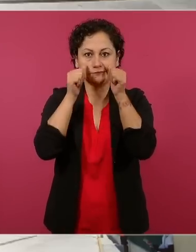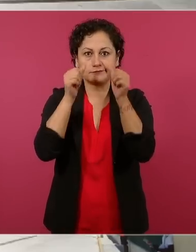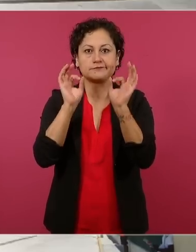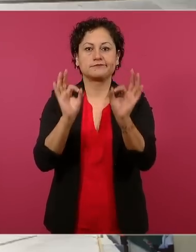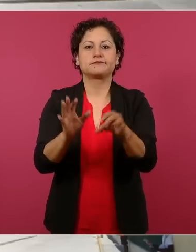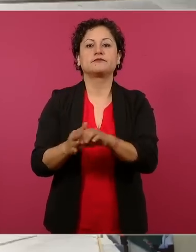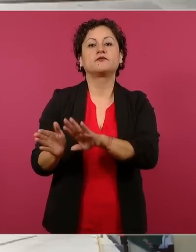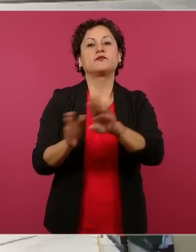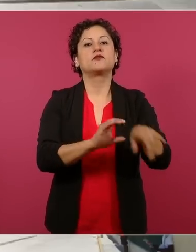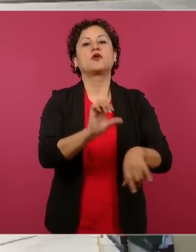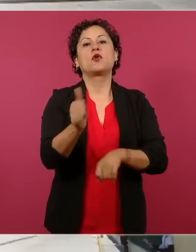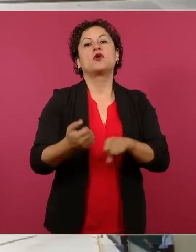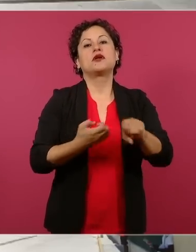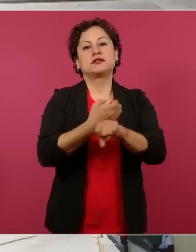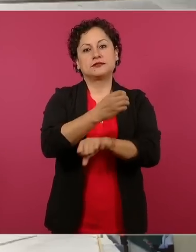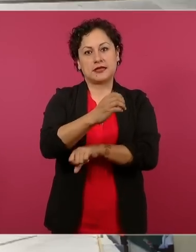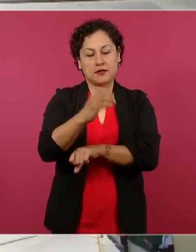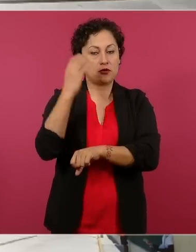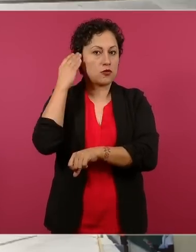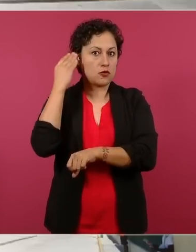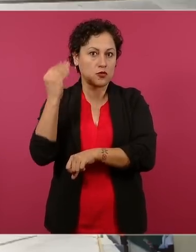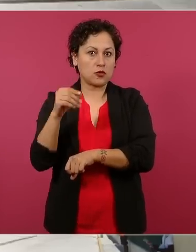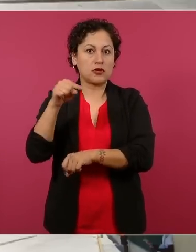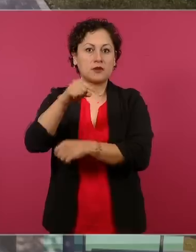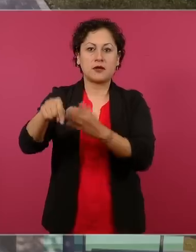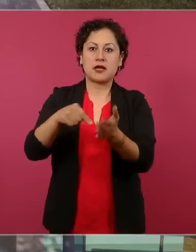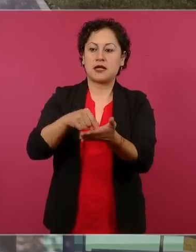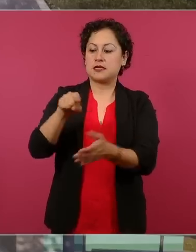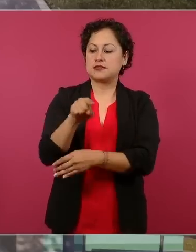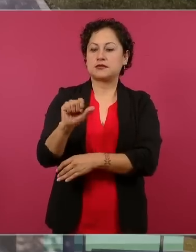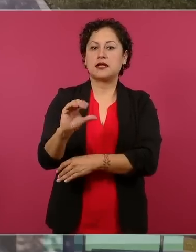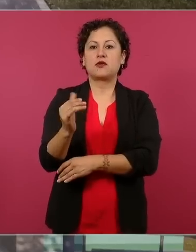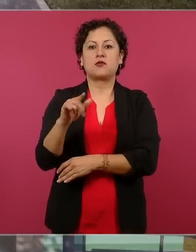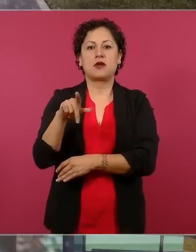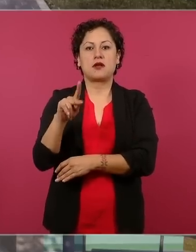este de Colima, un centro de salud en Zacualpan que